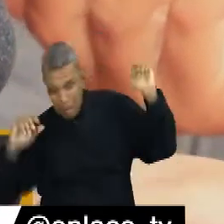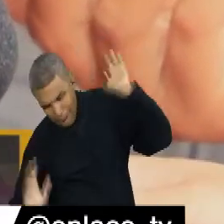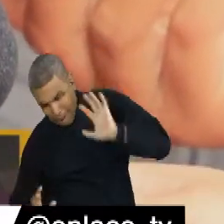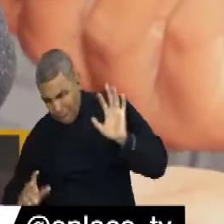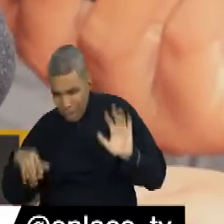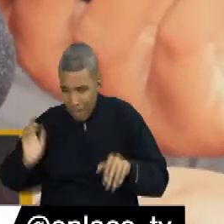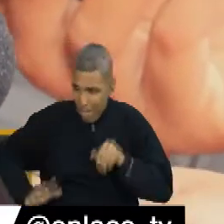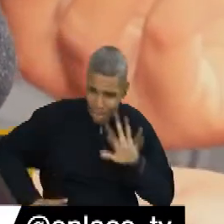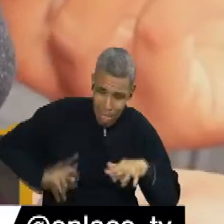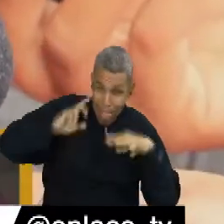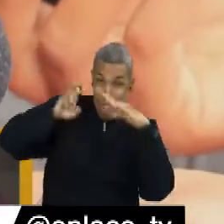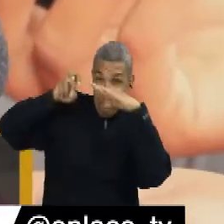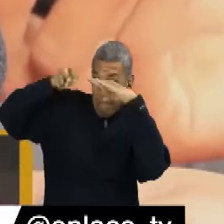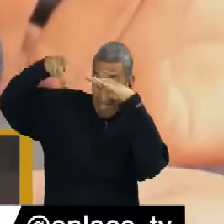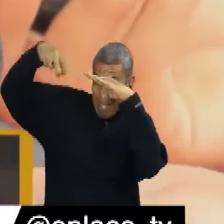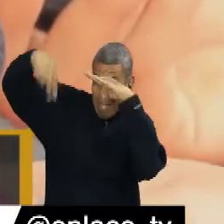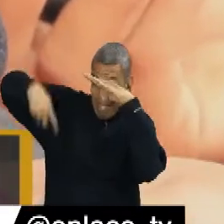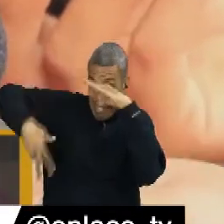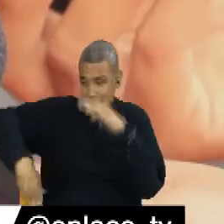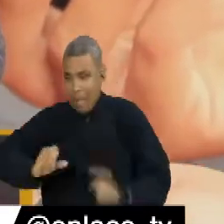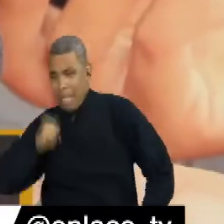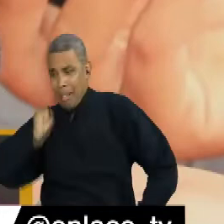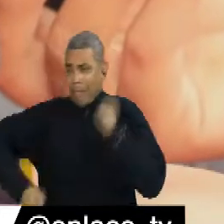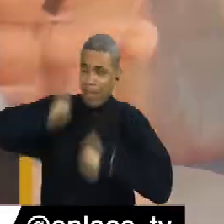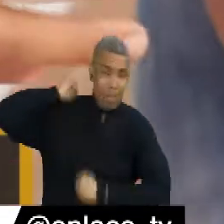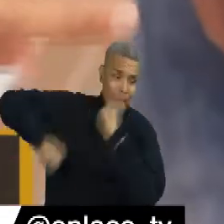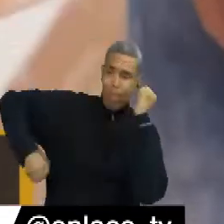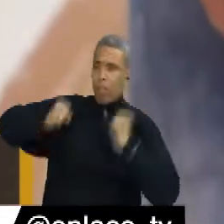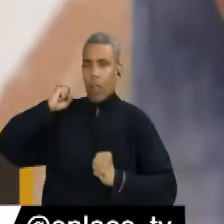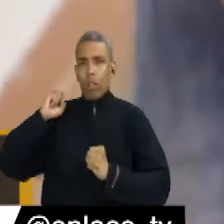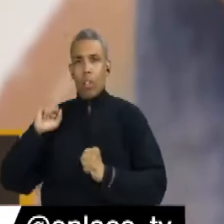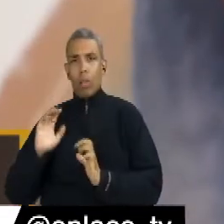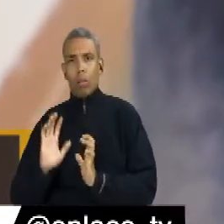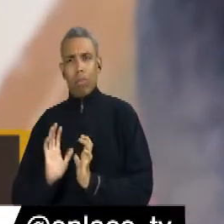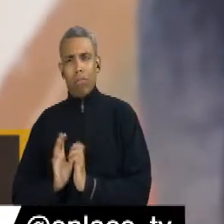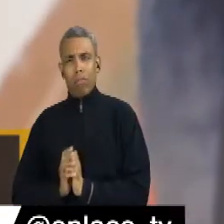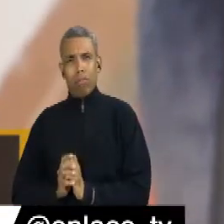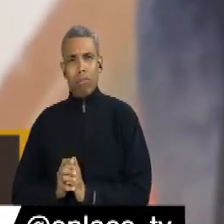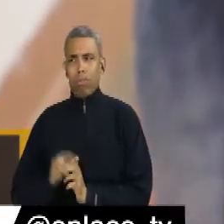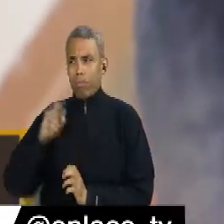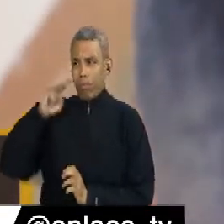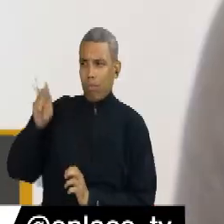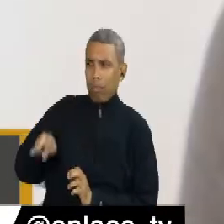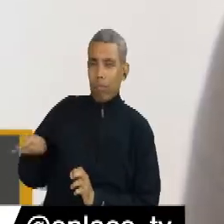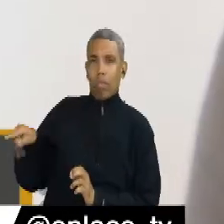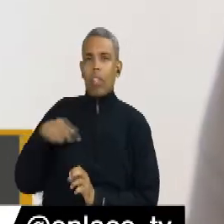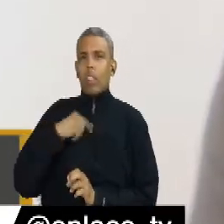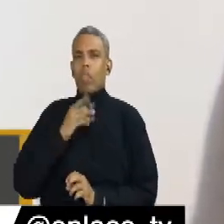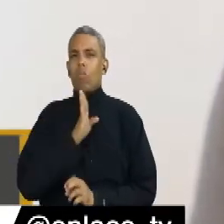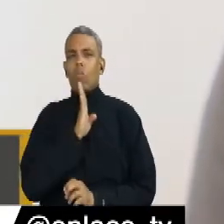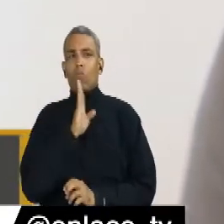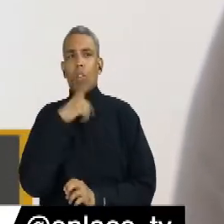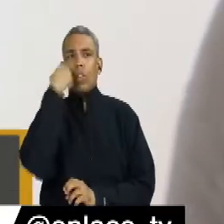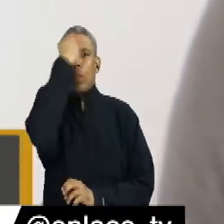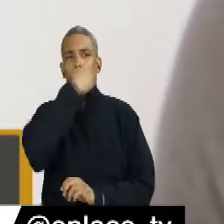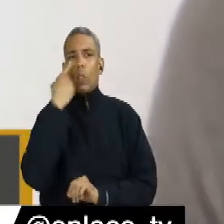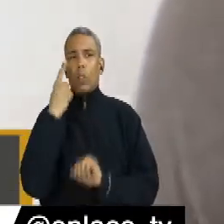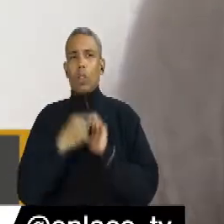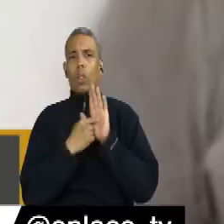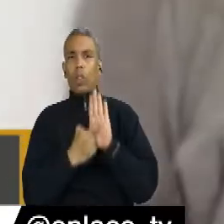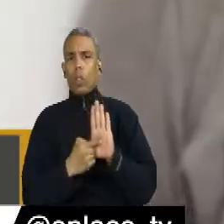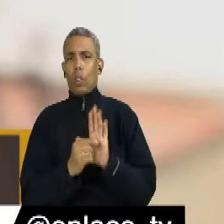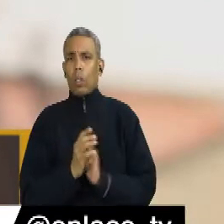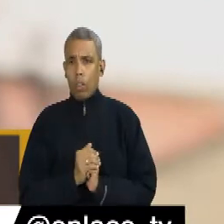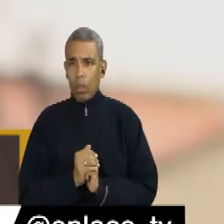un hermano la sacó y la tuvimos acá afuera. Según la afectada, a quien cubrimos su identidad por seguridad, la mujer al parecer